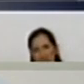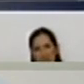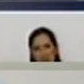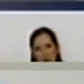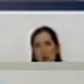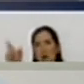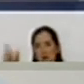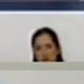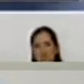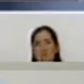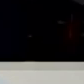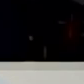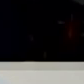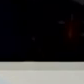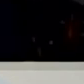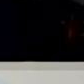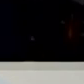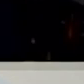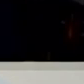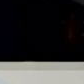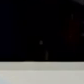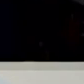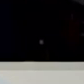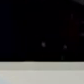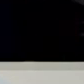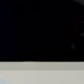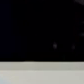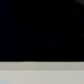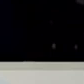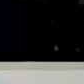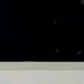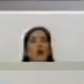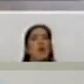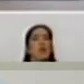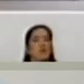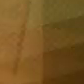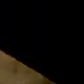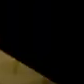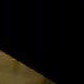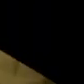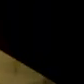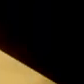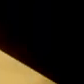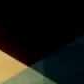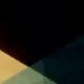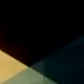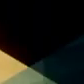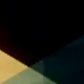canciller, a vos y a todo el cuerpo de economistas y diplomáticos que ha trabajado en esta tarea.